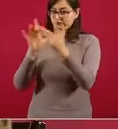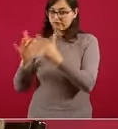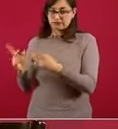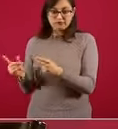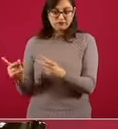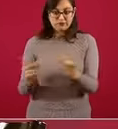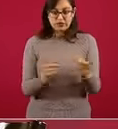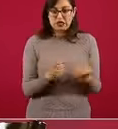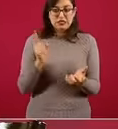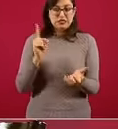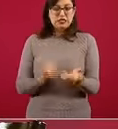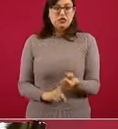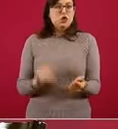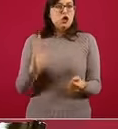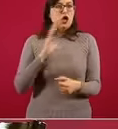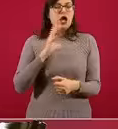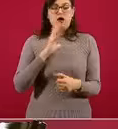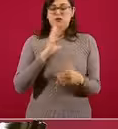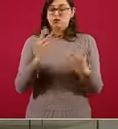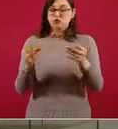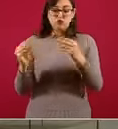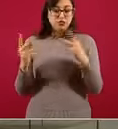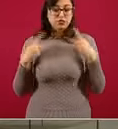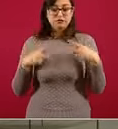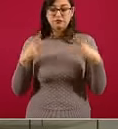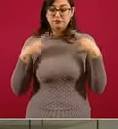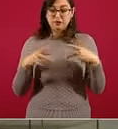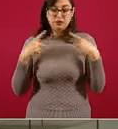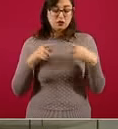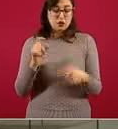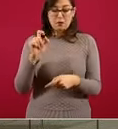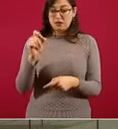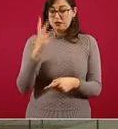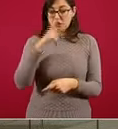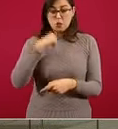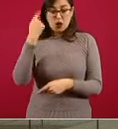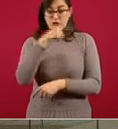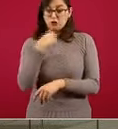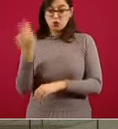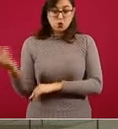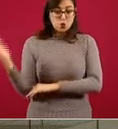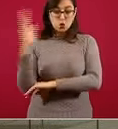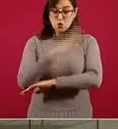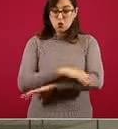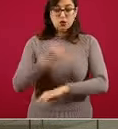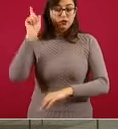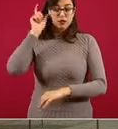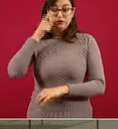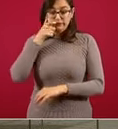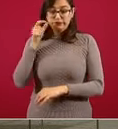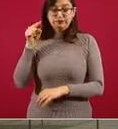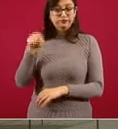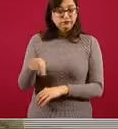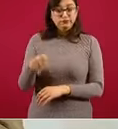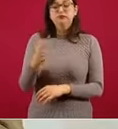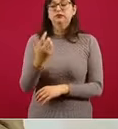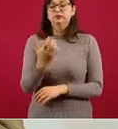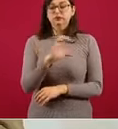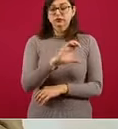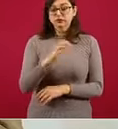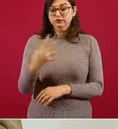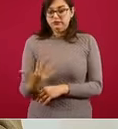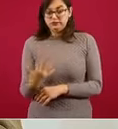hay más hay personas obviamente con guardias 24 horas, tenemos personas ahí en el C5 de cada una de